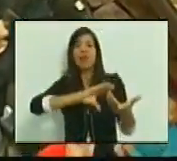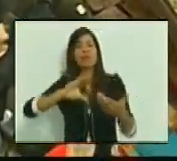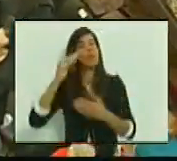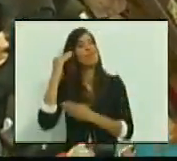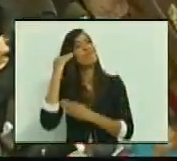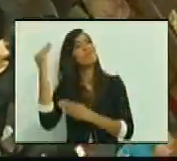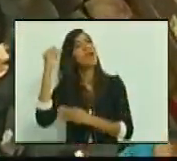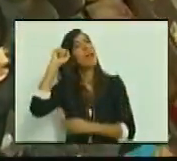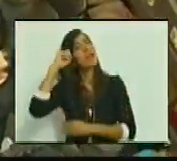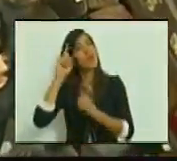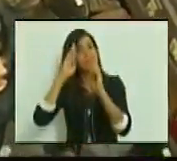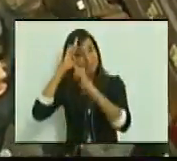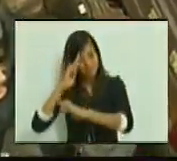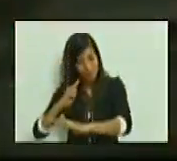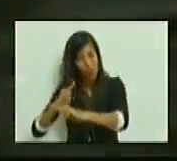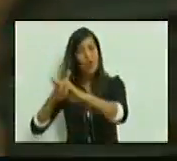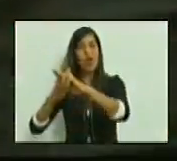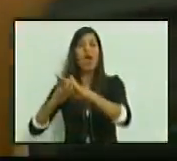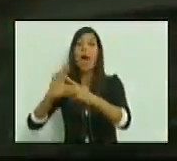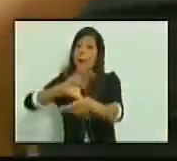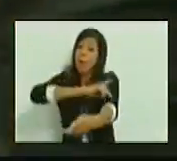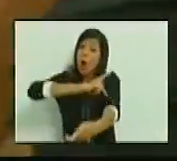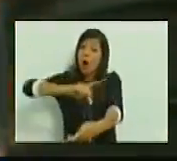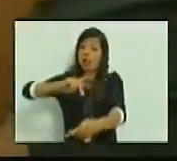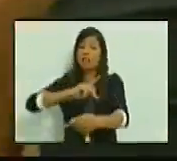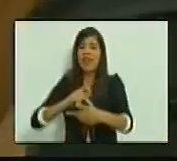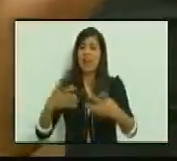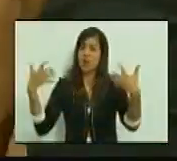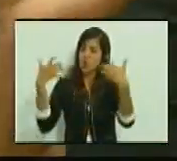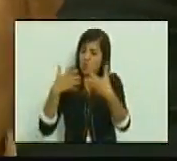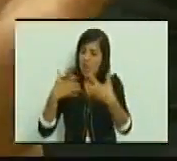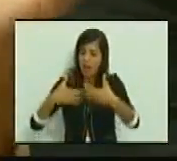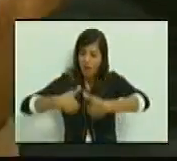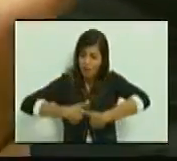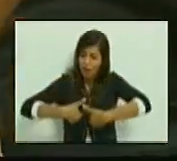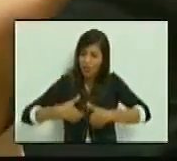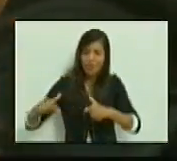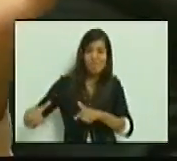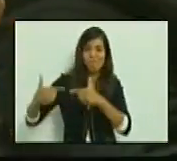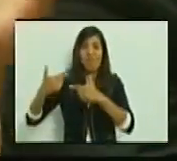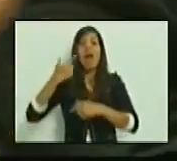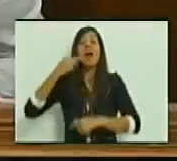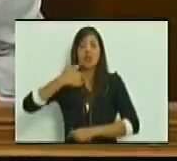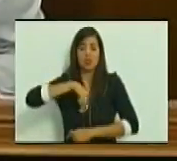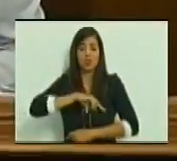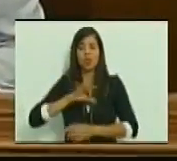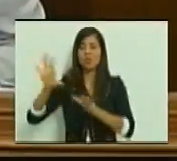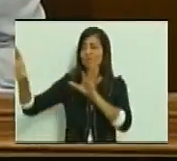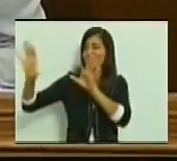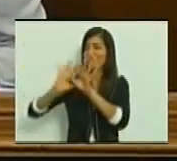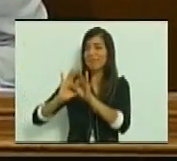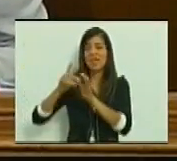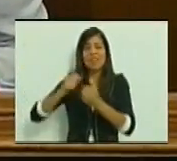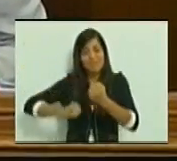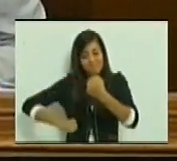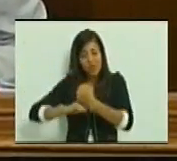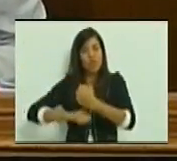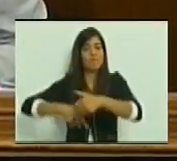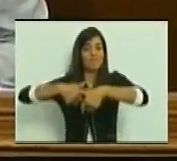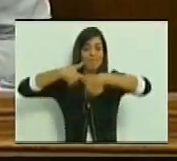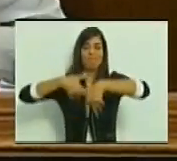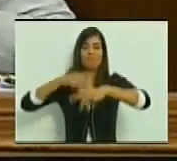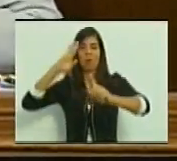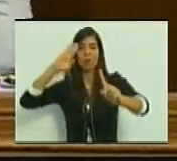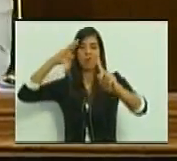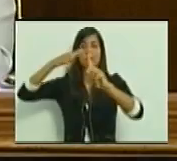de lucha. Con esa poesía de lucha que nos acostumbró, con esa misma poesía seguimos adelante, marchando en